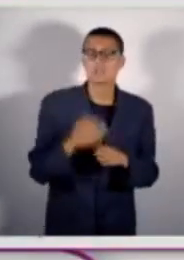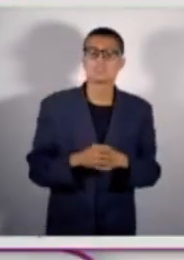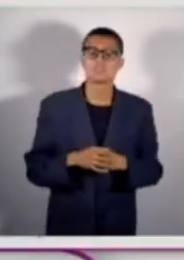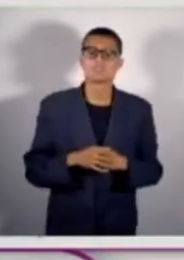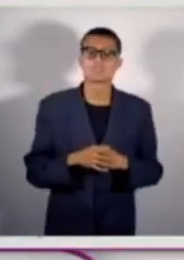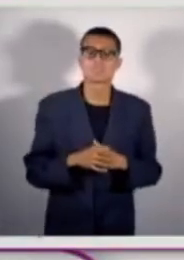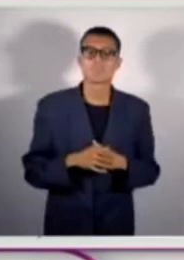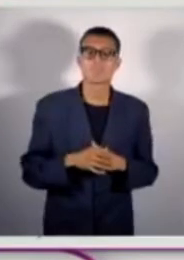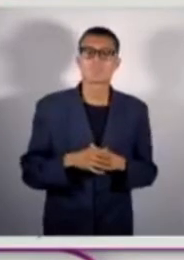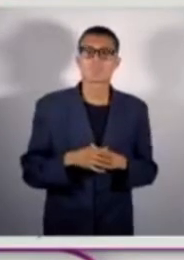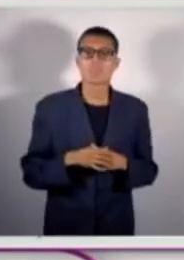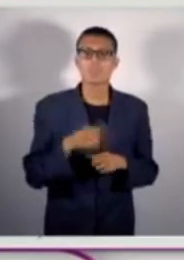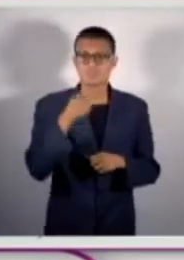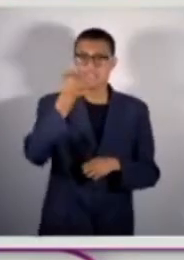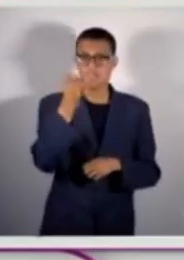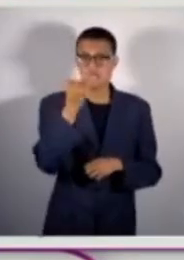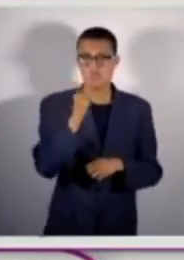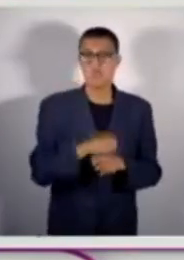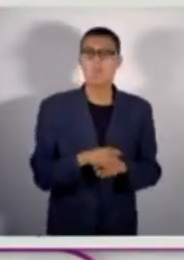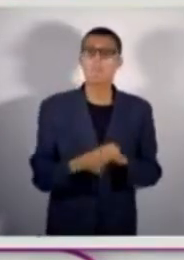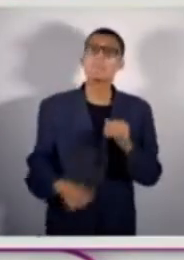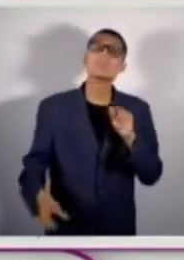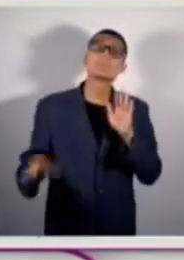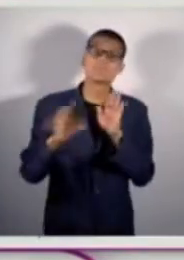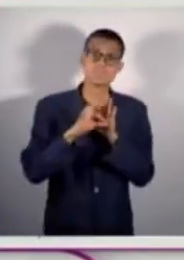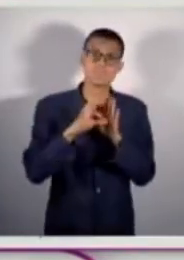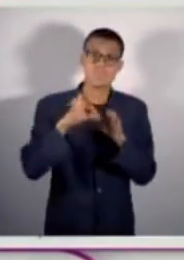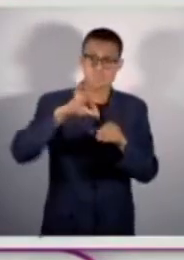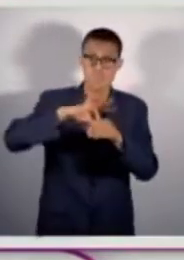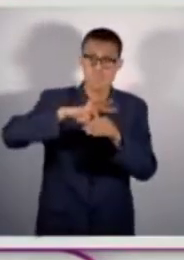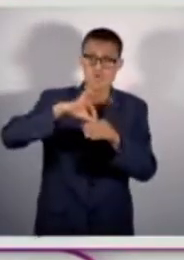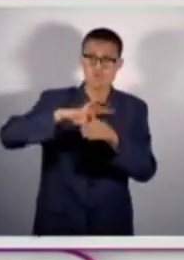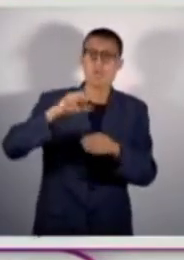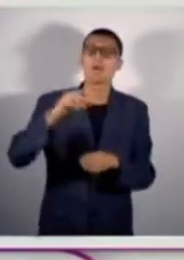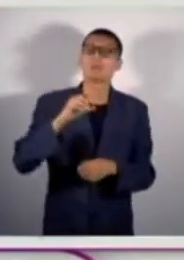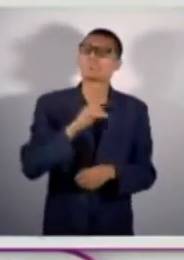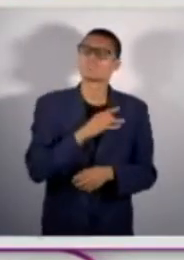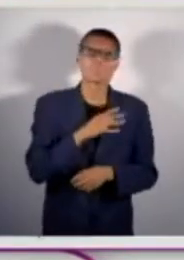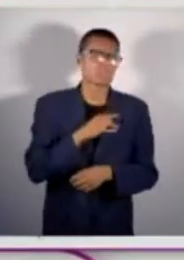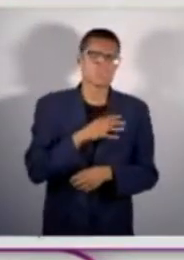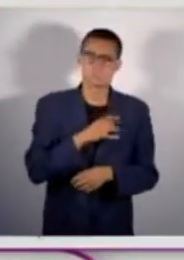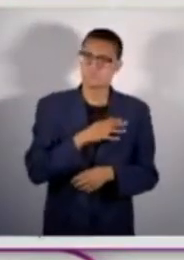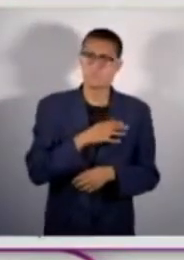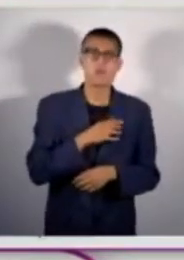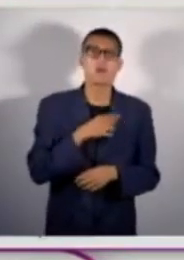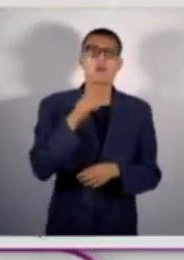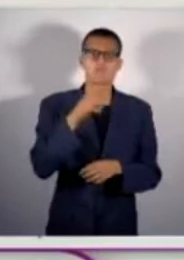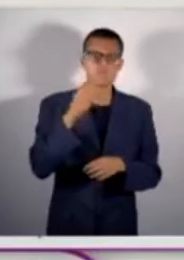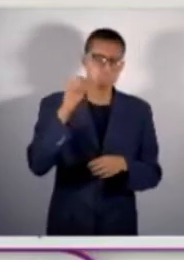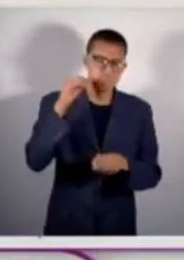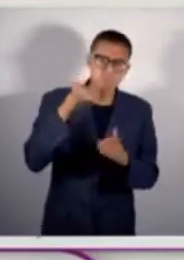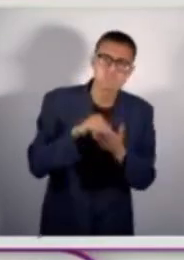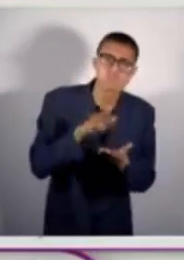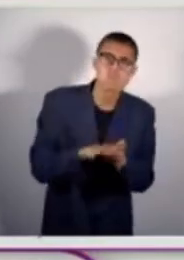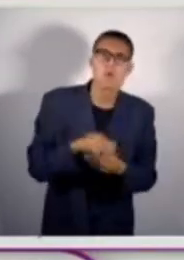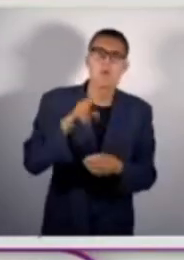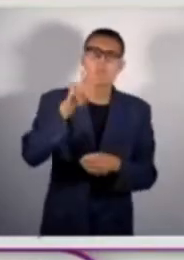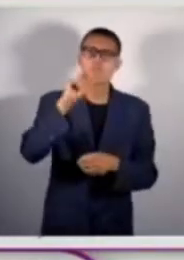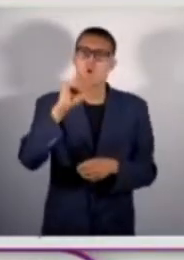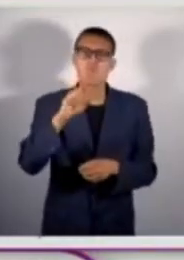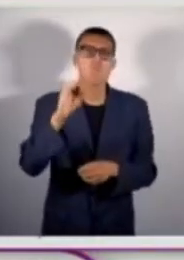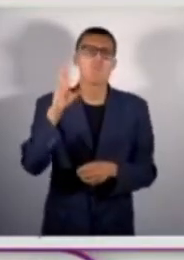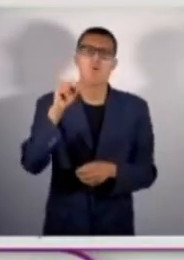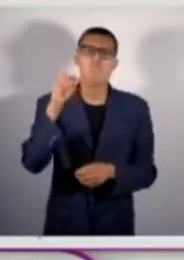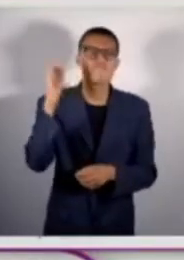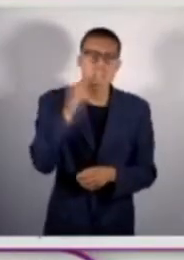Pero lo que sí puedes este 6 de junio es votar sin miedo. Votar sin miedo a las falsas transformaciones, votar sin miedo a las falsas